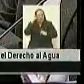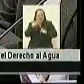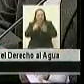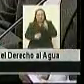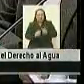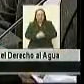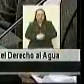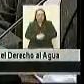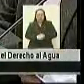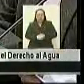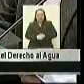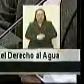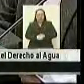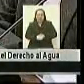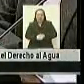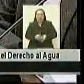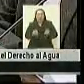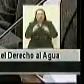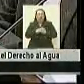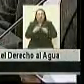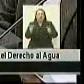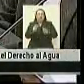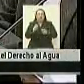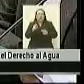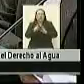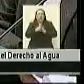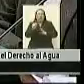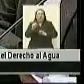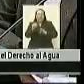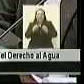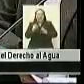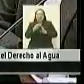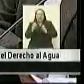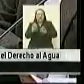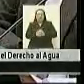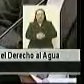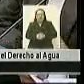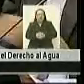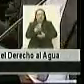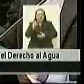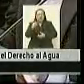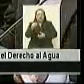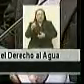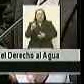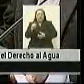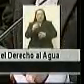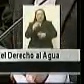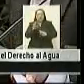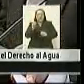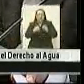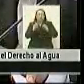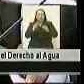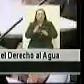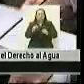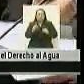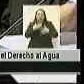de las personas. De acuerdo al Comité de Derechos Económicos, Sociales y Culturales de la ONU, sin saneamiento seguro